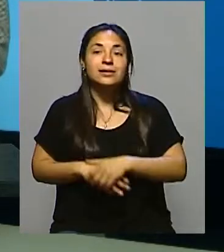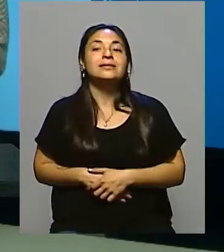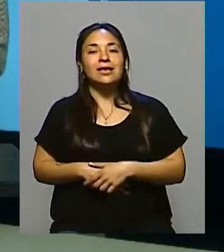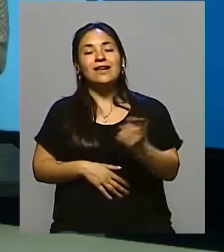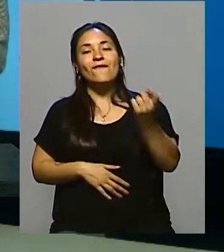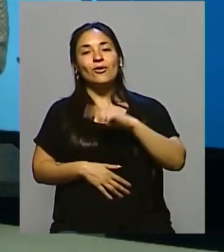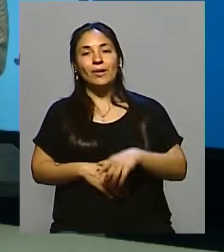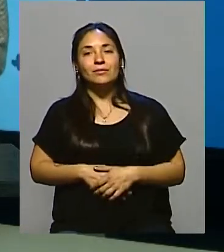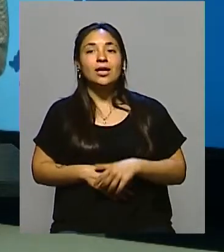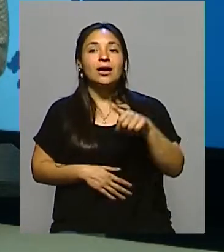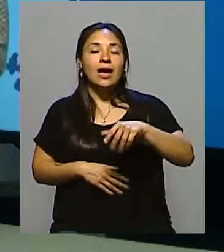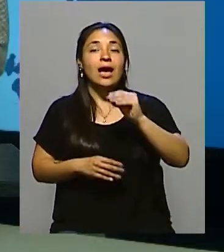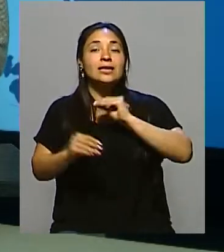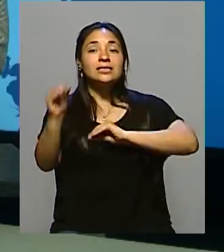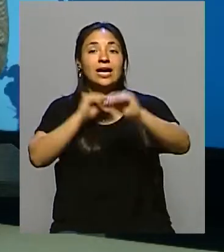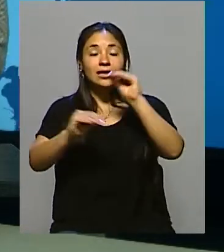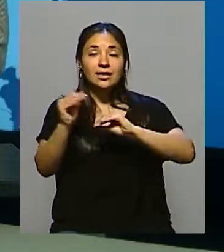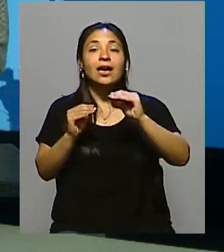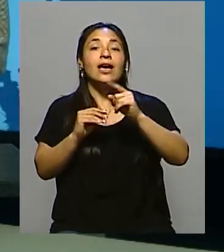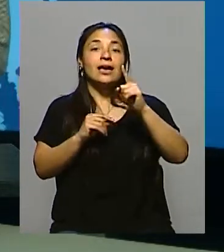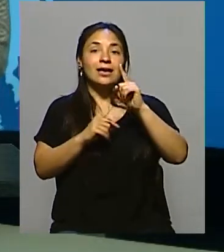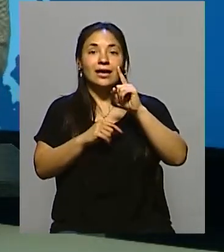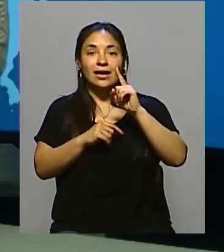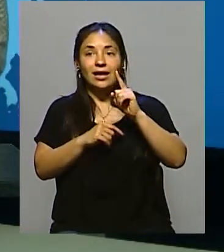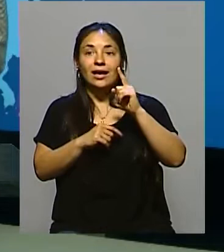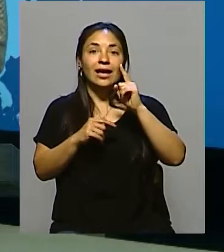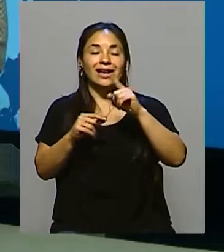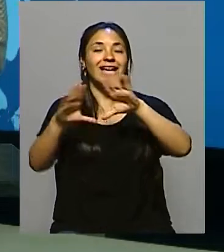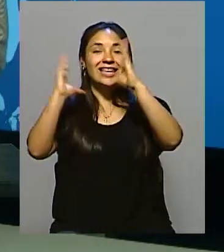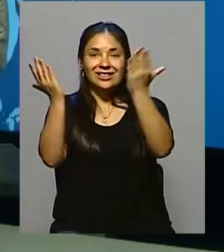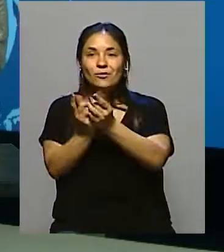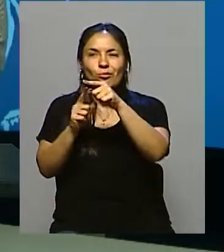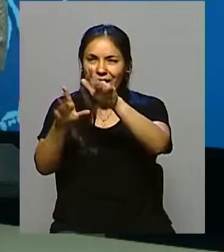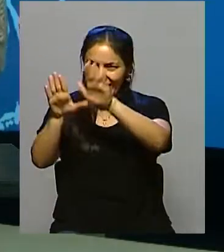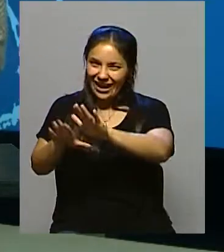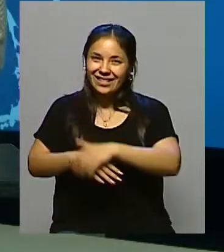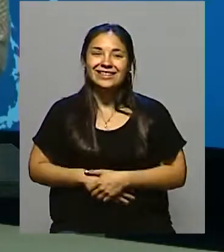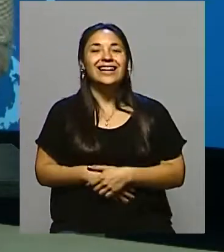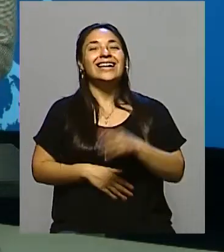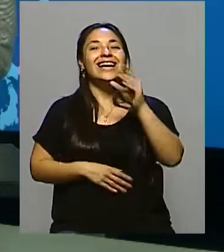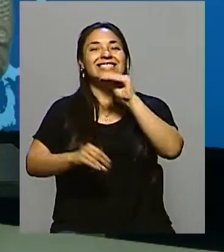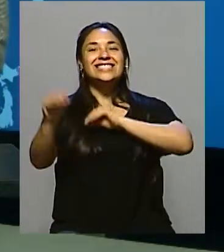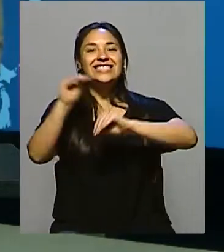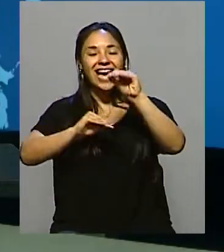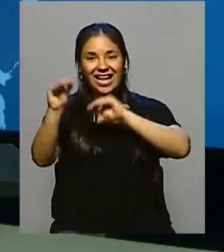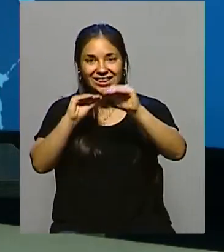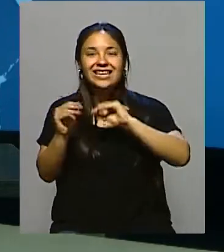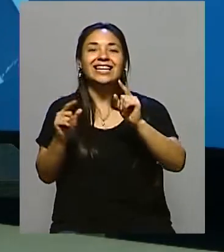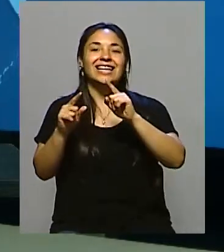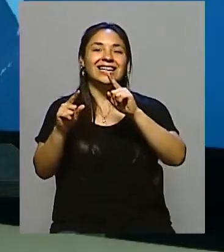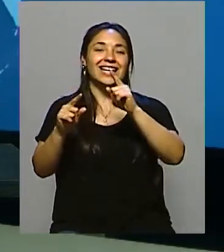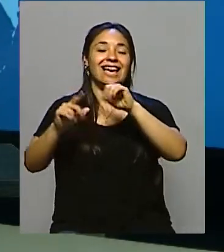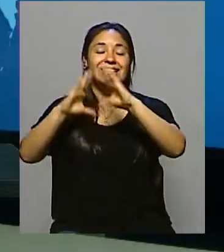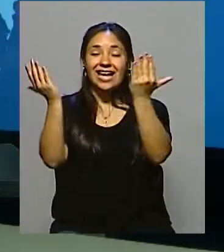ya regresamos. Estamos en Chat Internacional. No me voy a mover. No se mueva de ahí. Estamos en Chat Internacional en el 30 de la TDA.